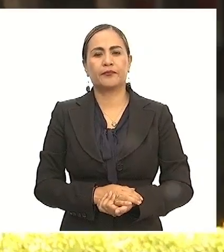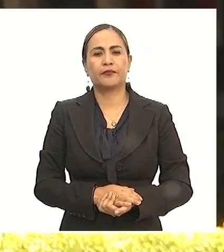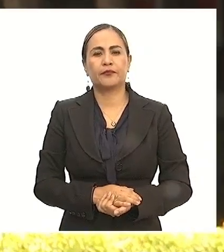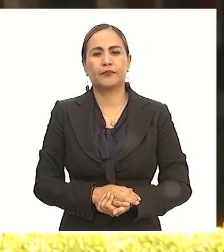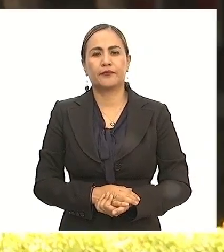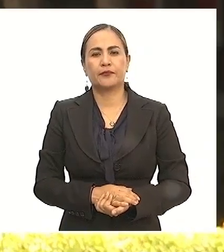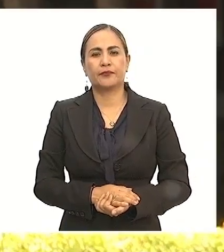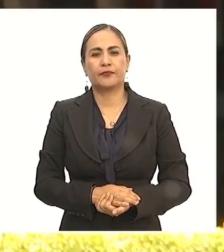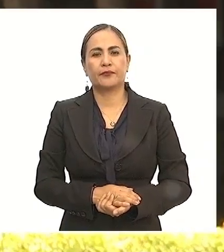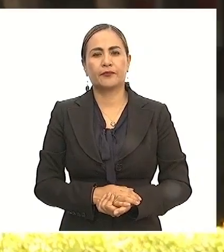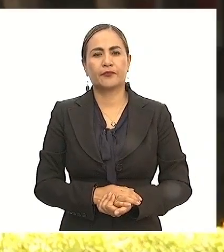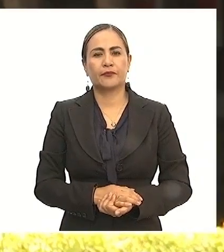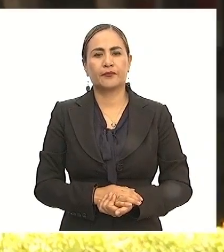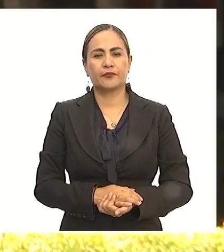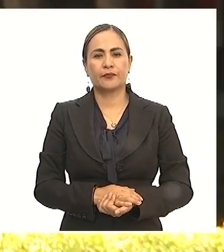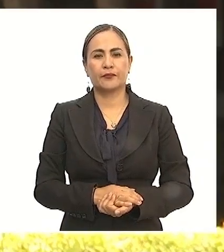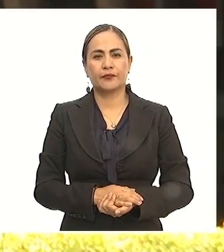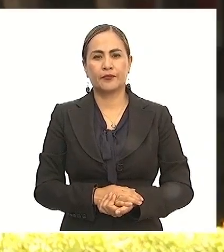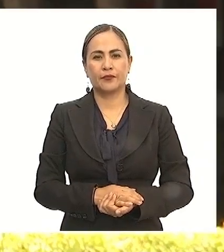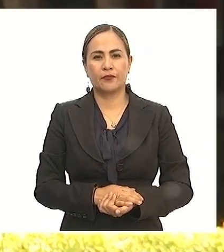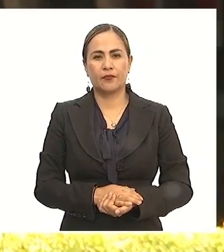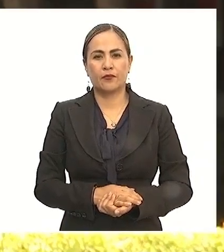explotar